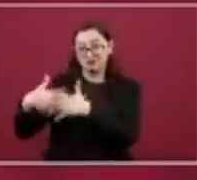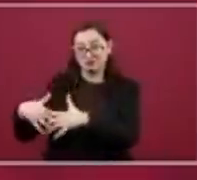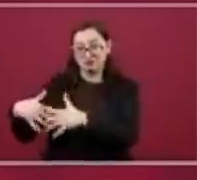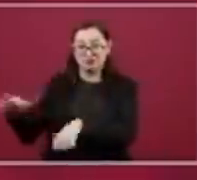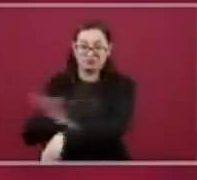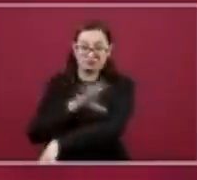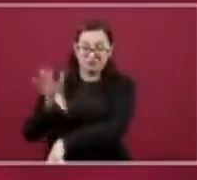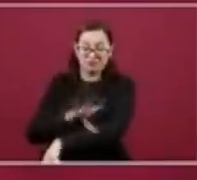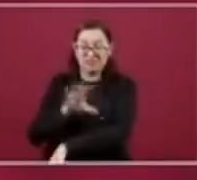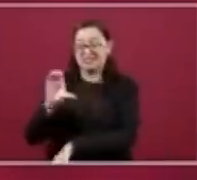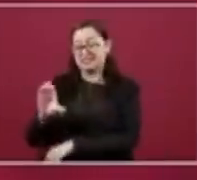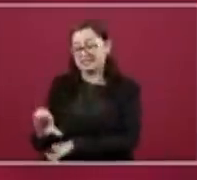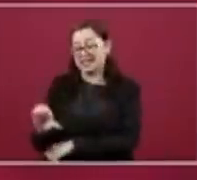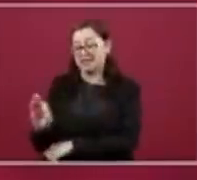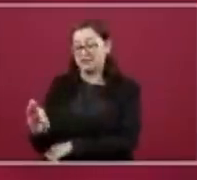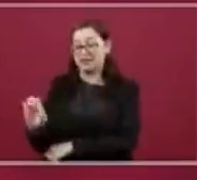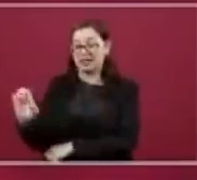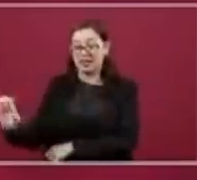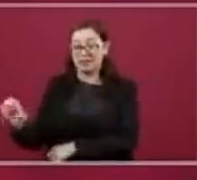fíjense,